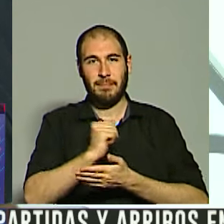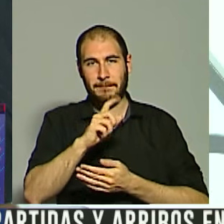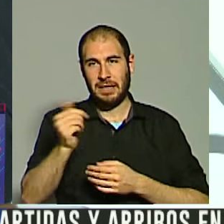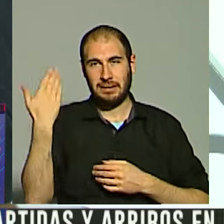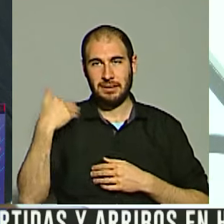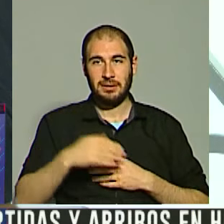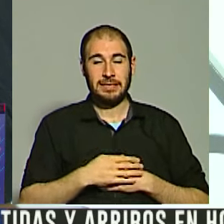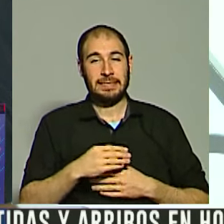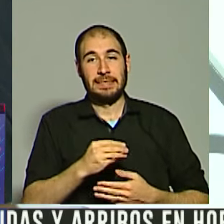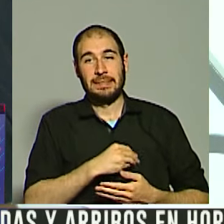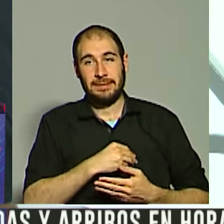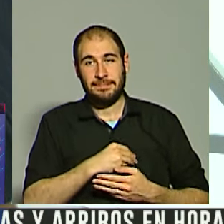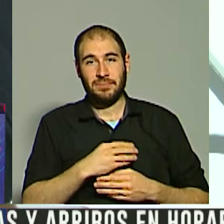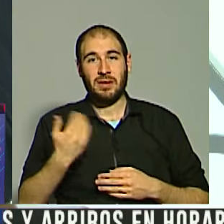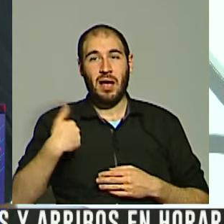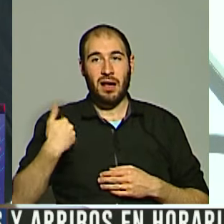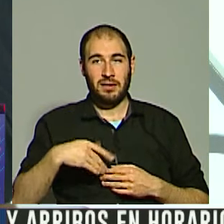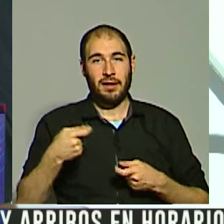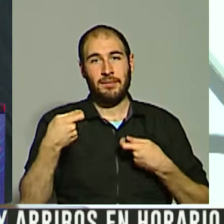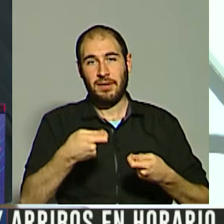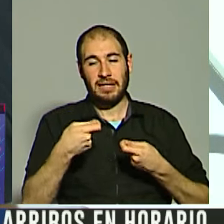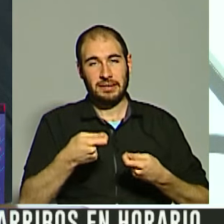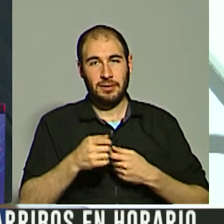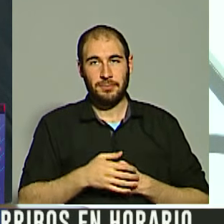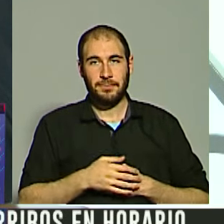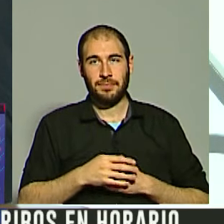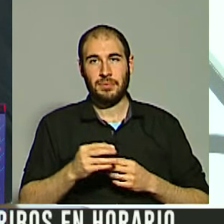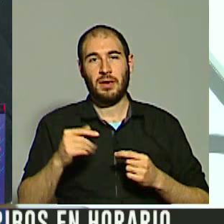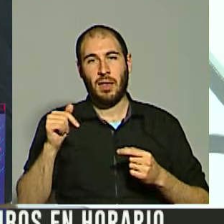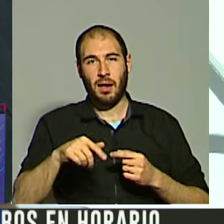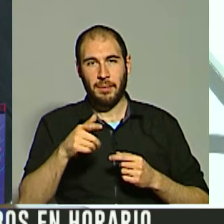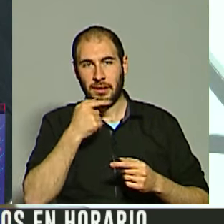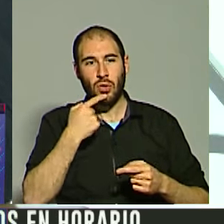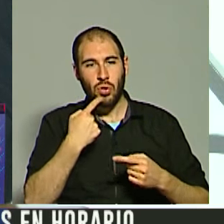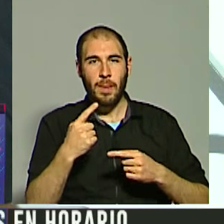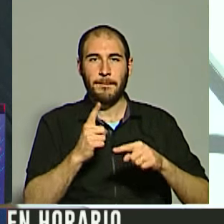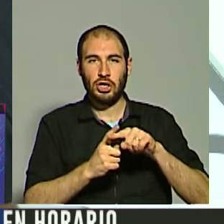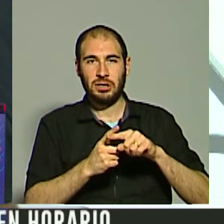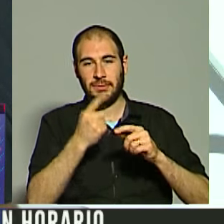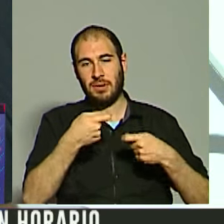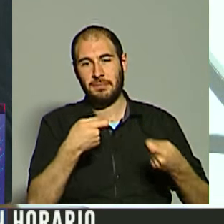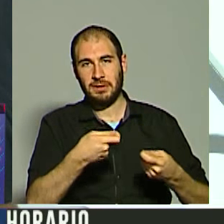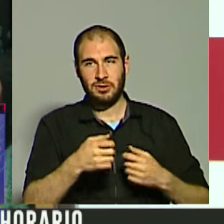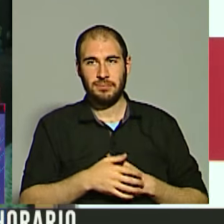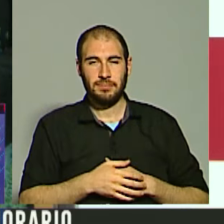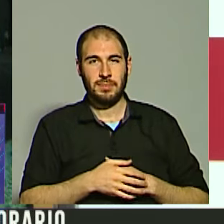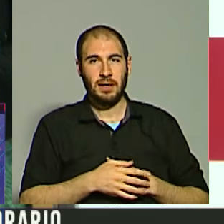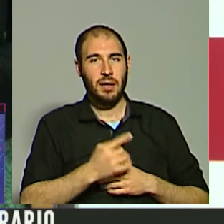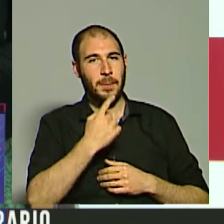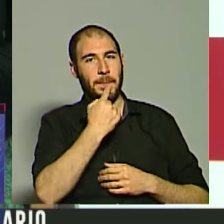meses. Lamentablemente, en la Argentina lo financiero sigue generando una expectativa positiva para los inversores. No quería